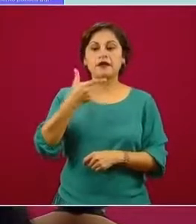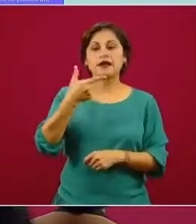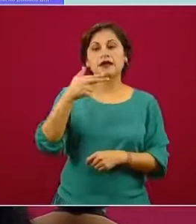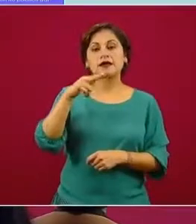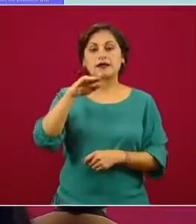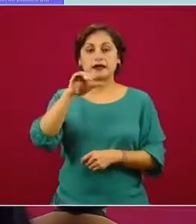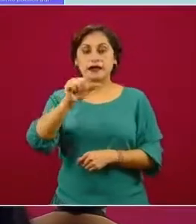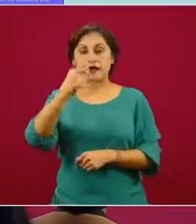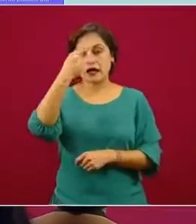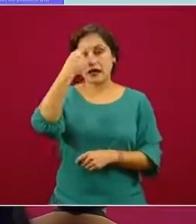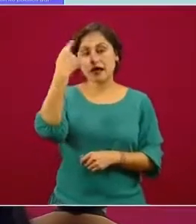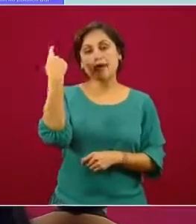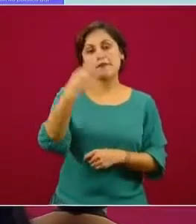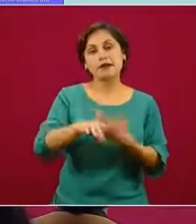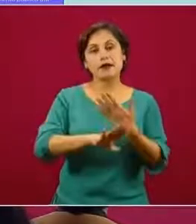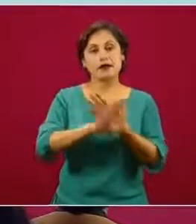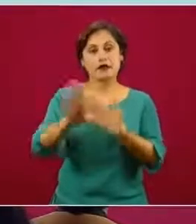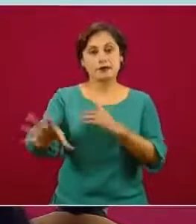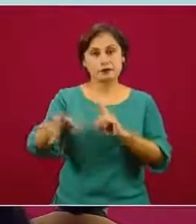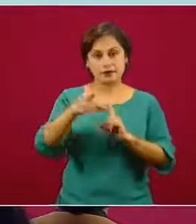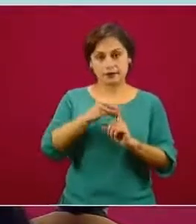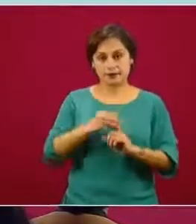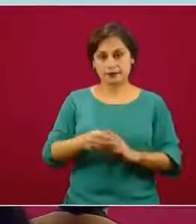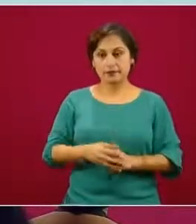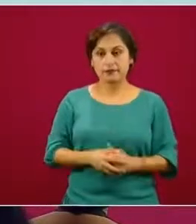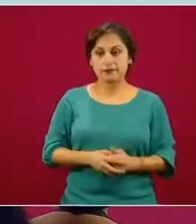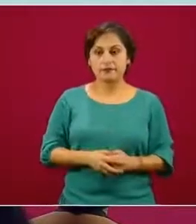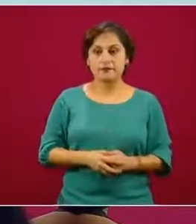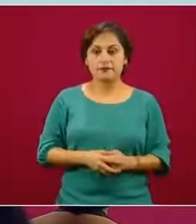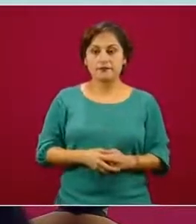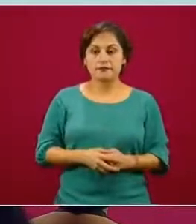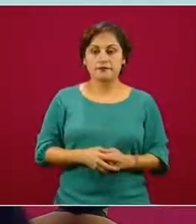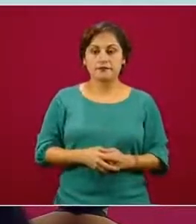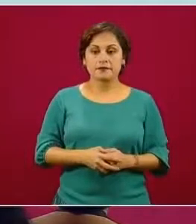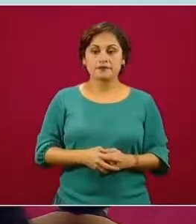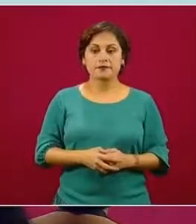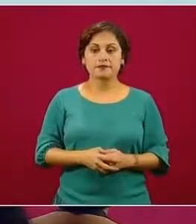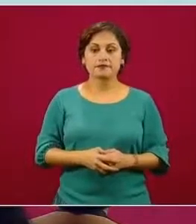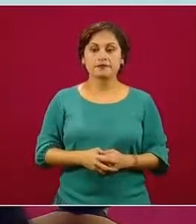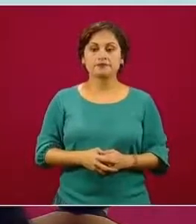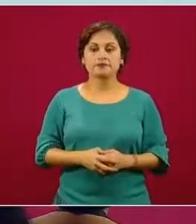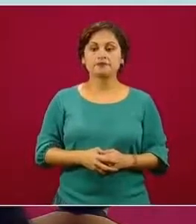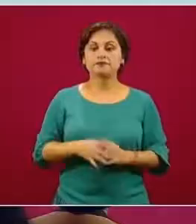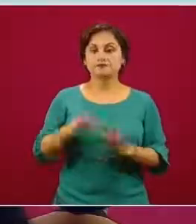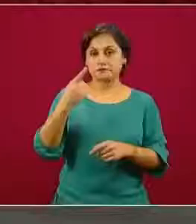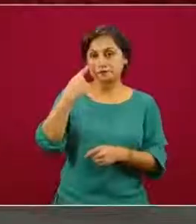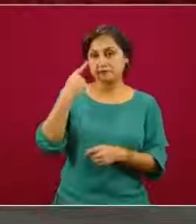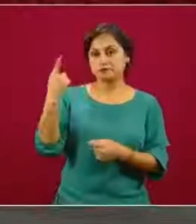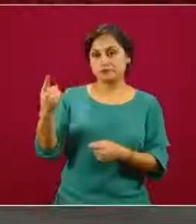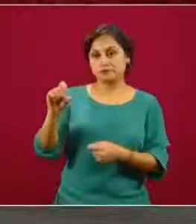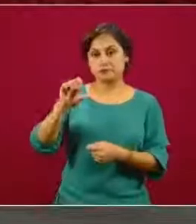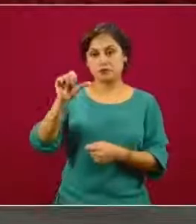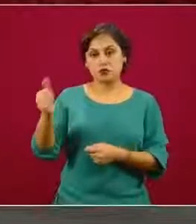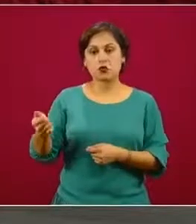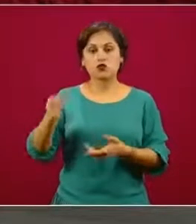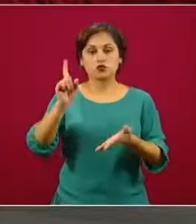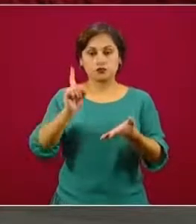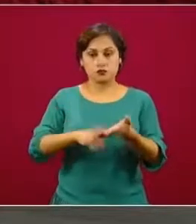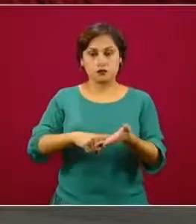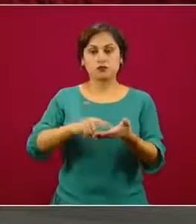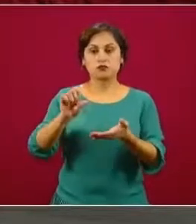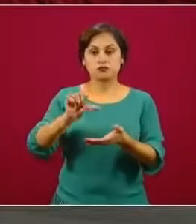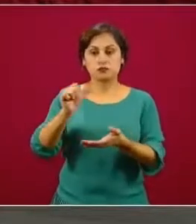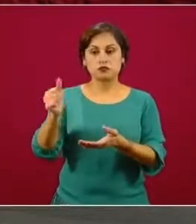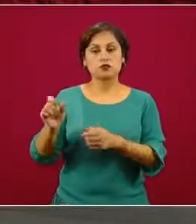de control de infecciones, y es la que quiero que vean, y si no está en el otro lado, en este momento le pido al doctor